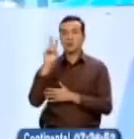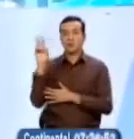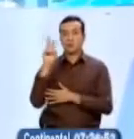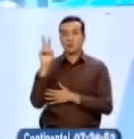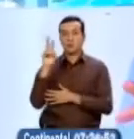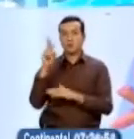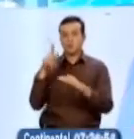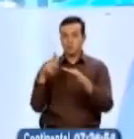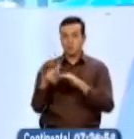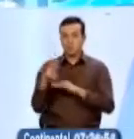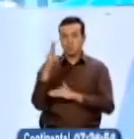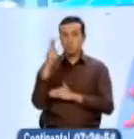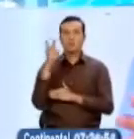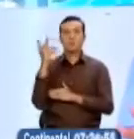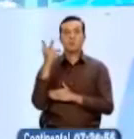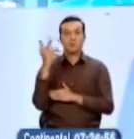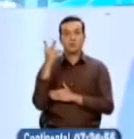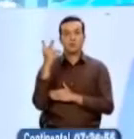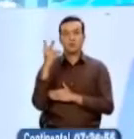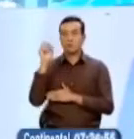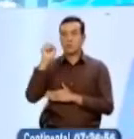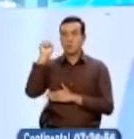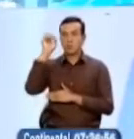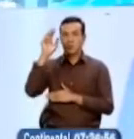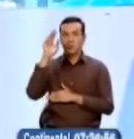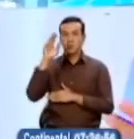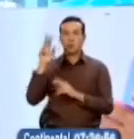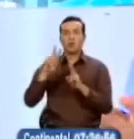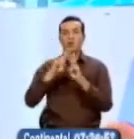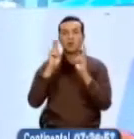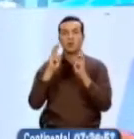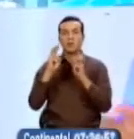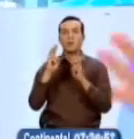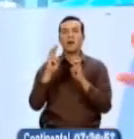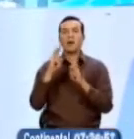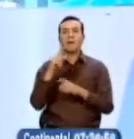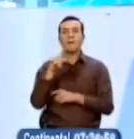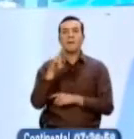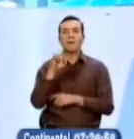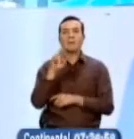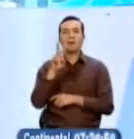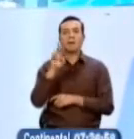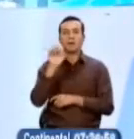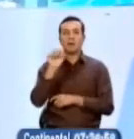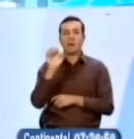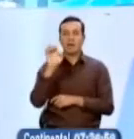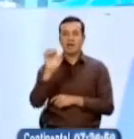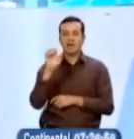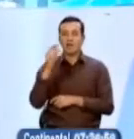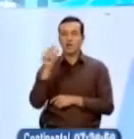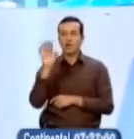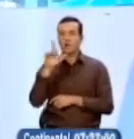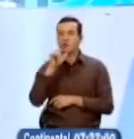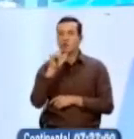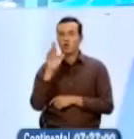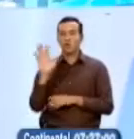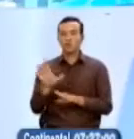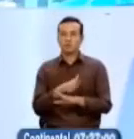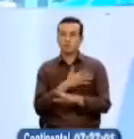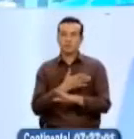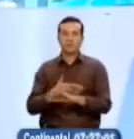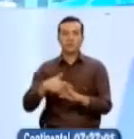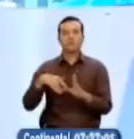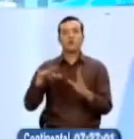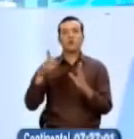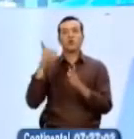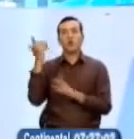vamos a inaugurarlo con la con el estreno mundial de la consagración de la primavera de igor stravinsky interpretada por la orquesta sinfónica